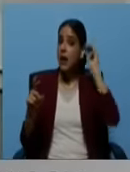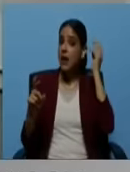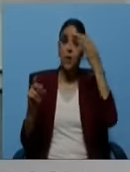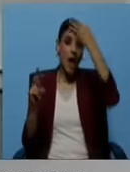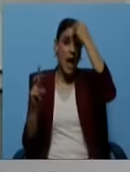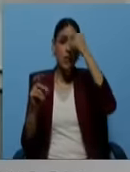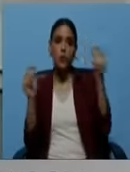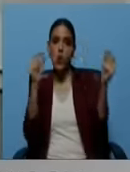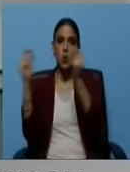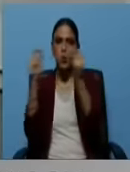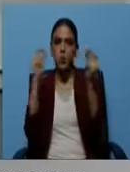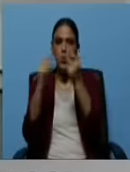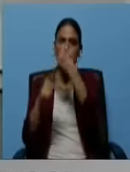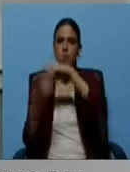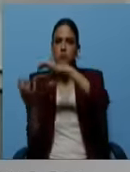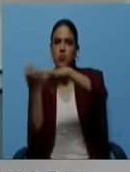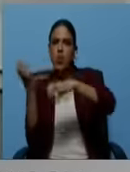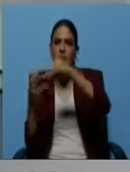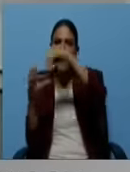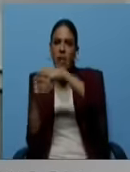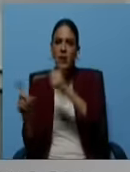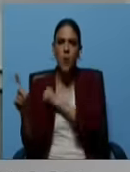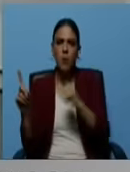de esa mediocre obra,